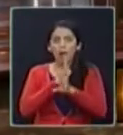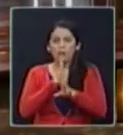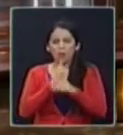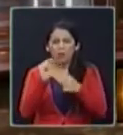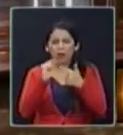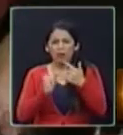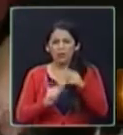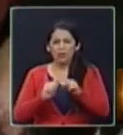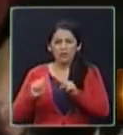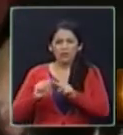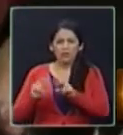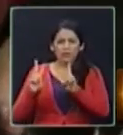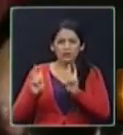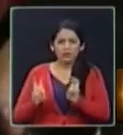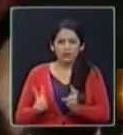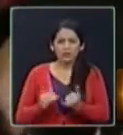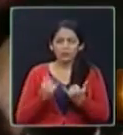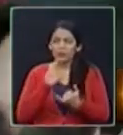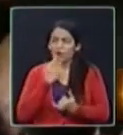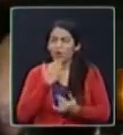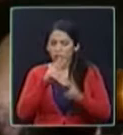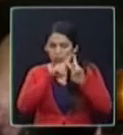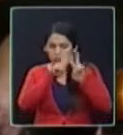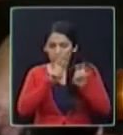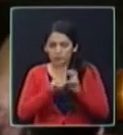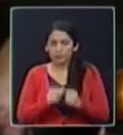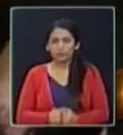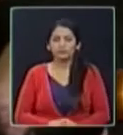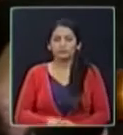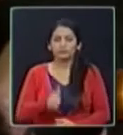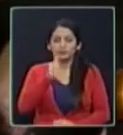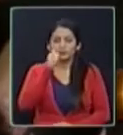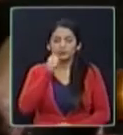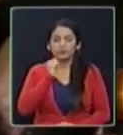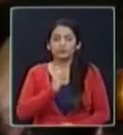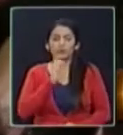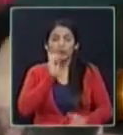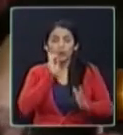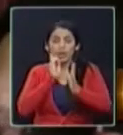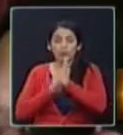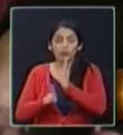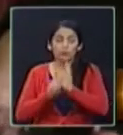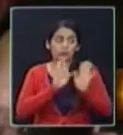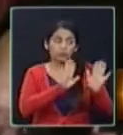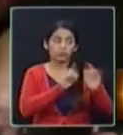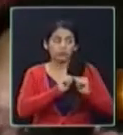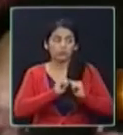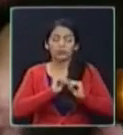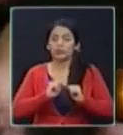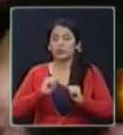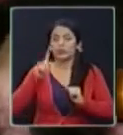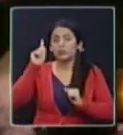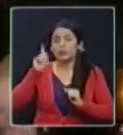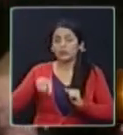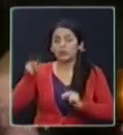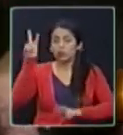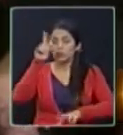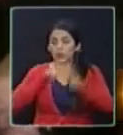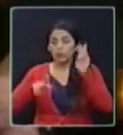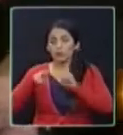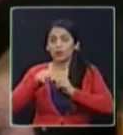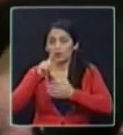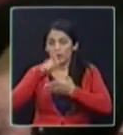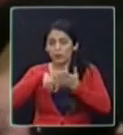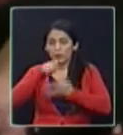fiscal. He recibido el día de ayer una denuncia, tengo que analizarla para ordenar la apertura de una investigación, si es que amerita, si es que es un hecho penal o